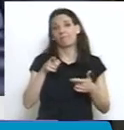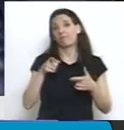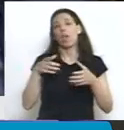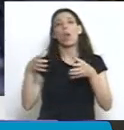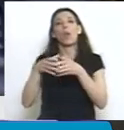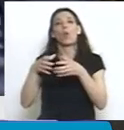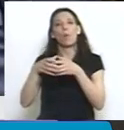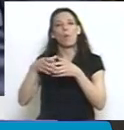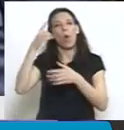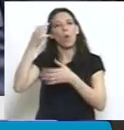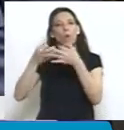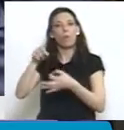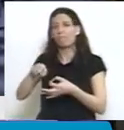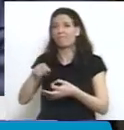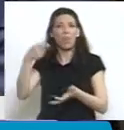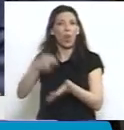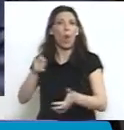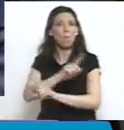judicial. Ahí lo tienen.